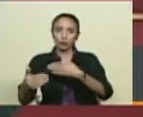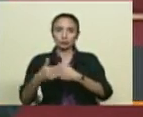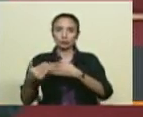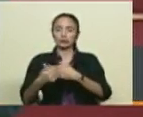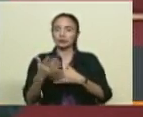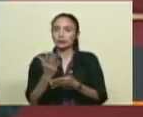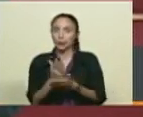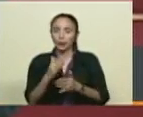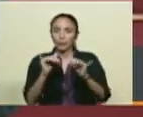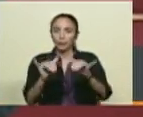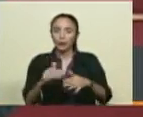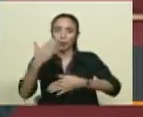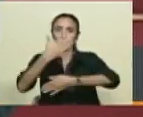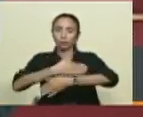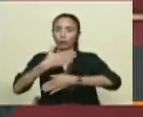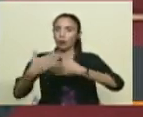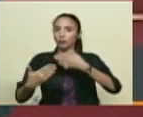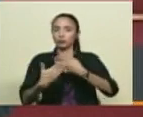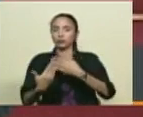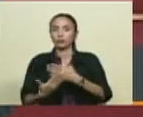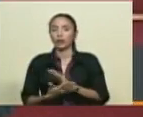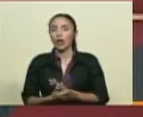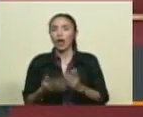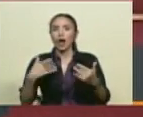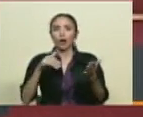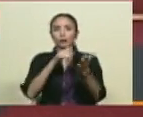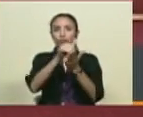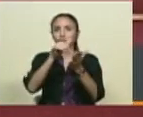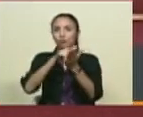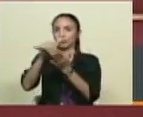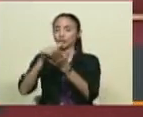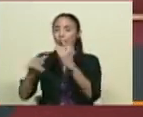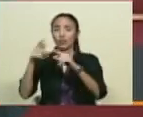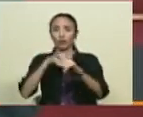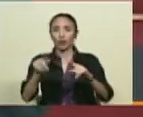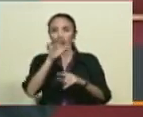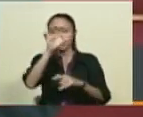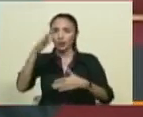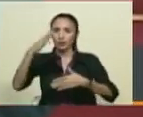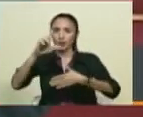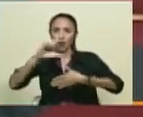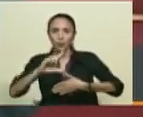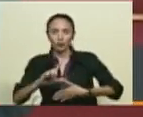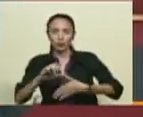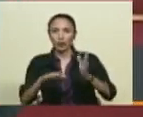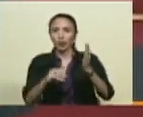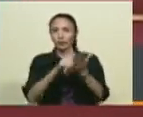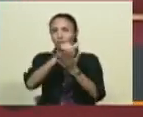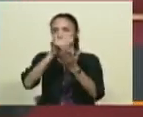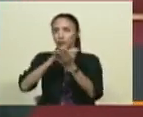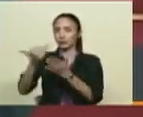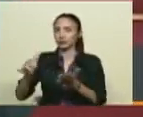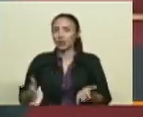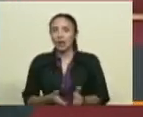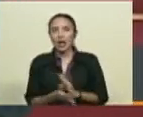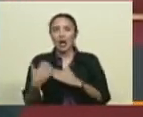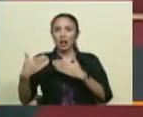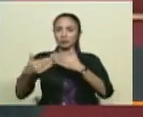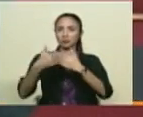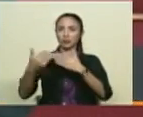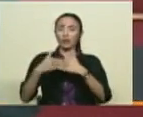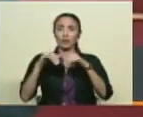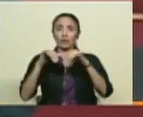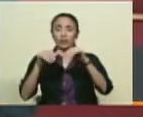Estado. Y se ha ido por América Latina a perder el tiempo, a hacer amenazas contra